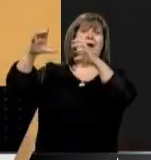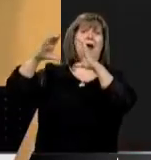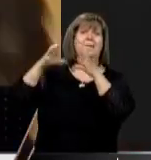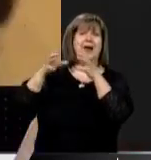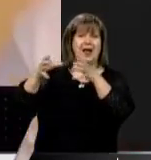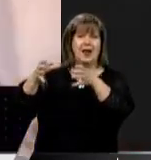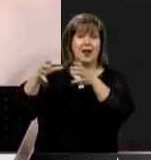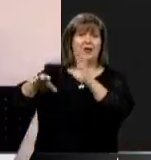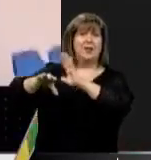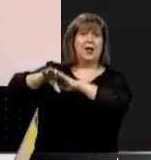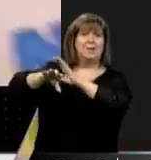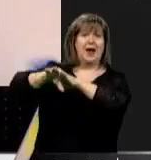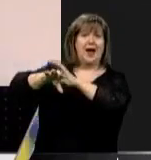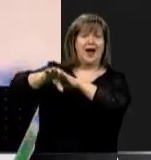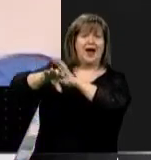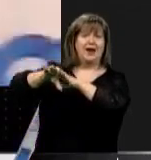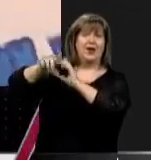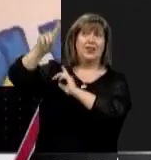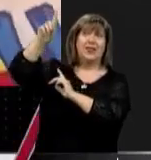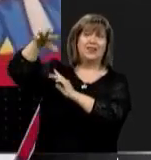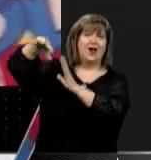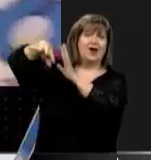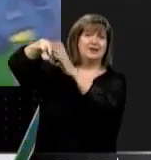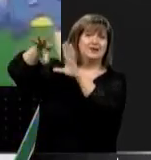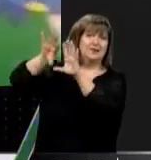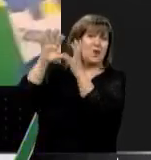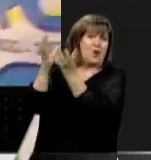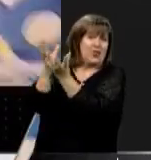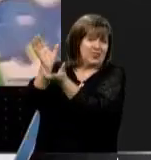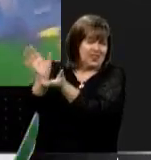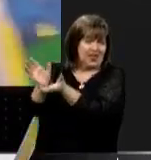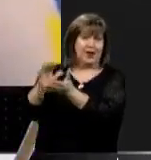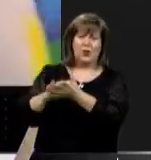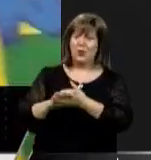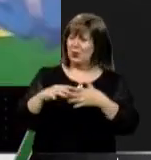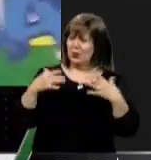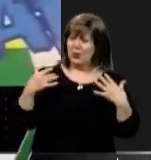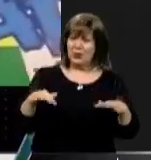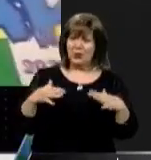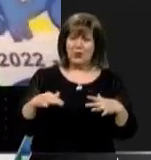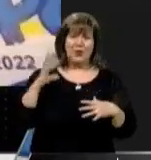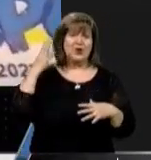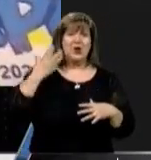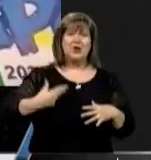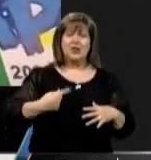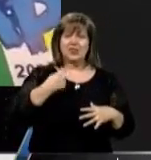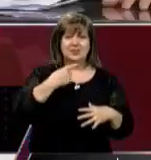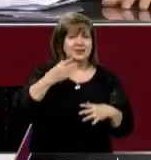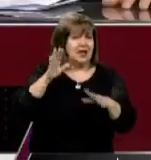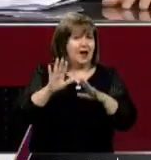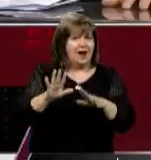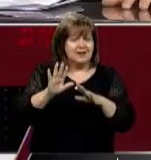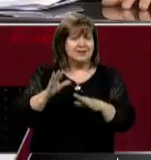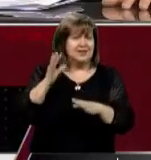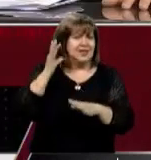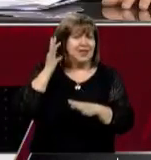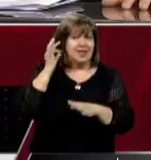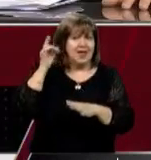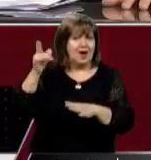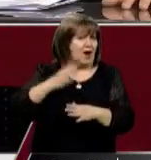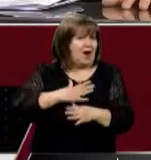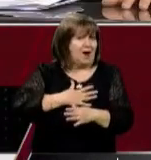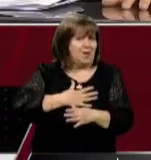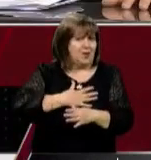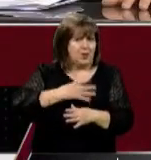mano de Dios y Maradona. Mirá qué tal. O sea que sigue más presente que nunca el Diego, ¿no?